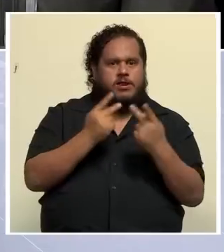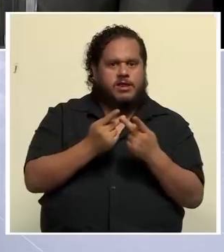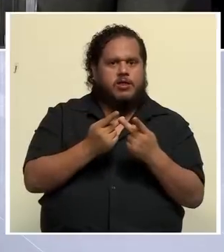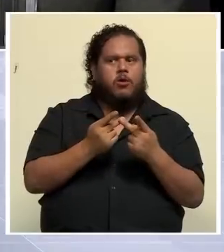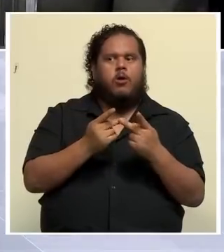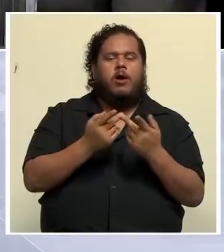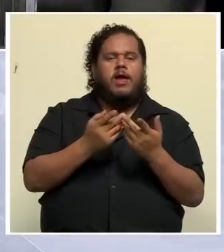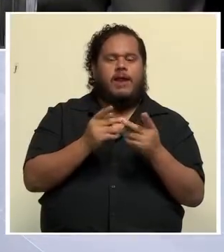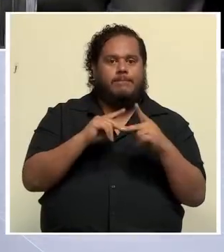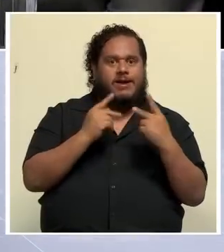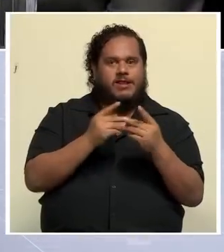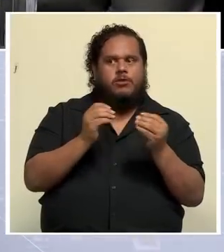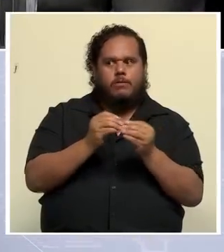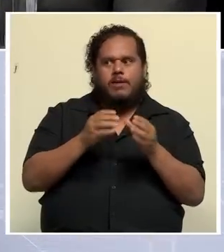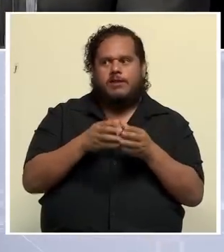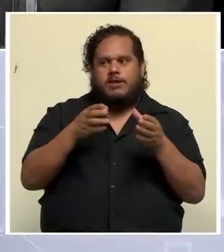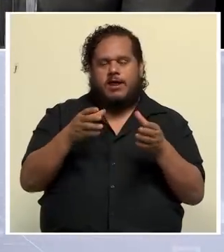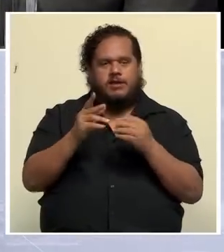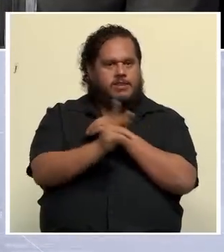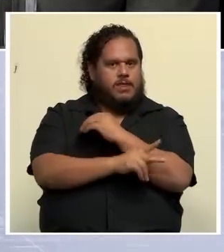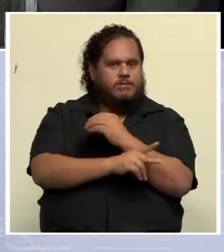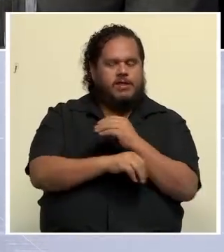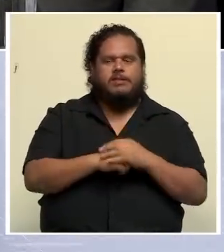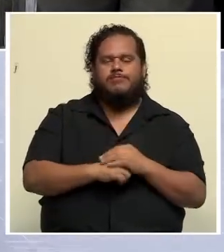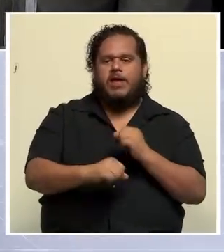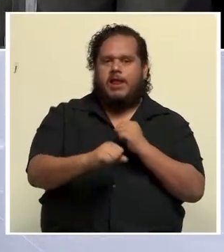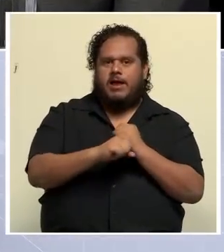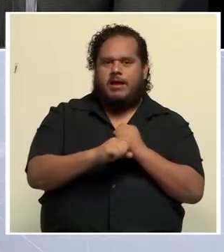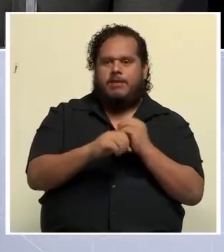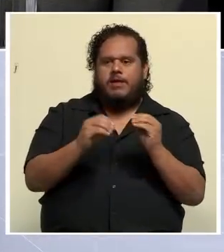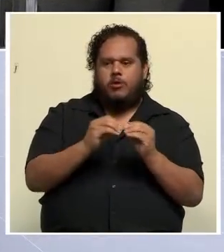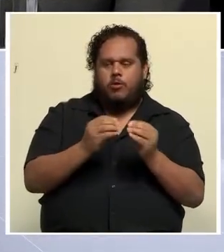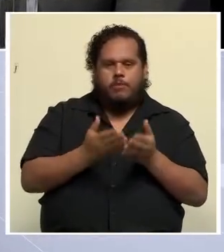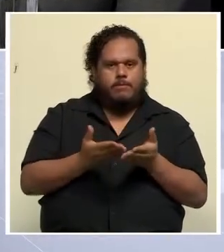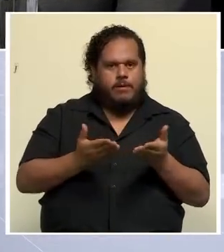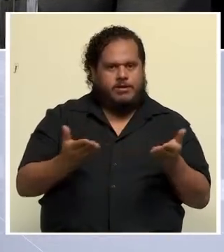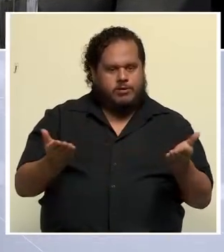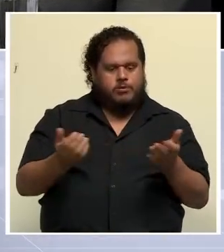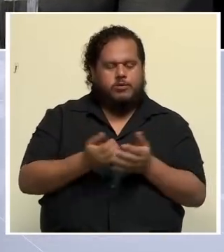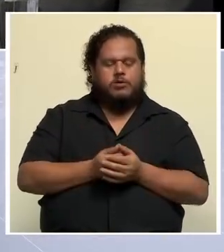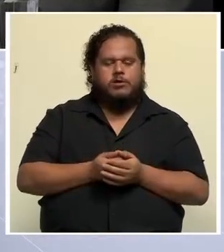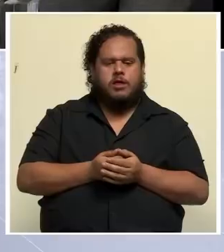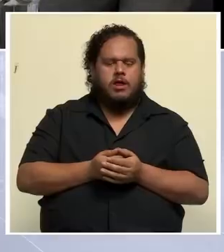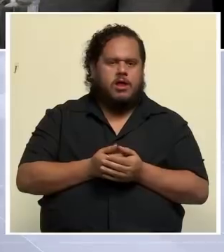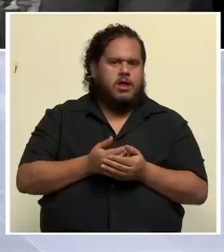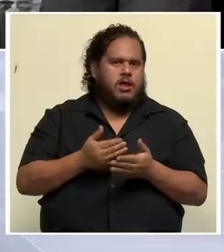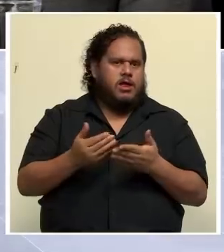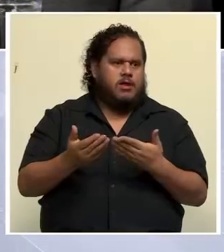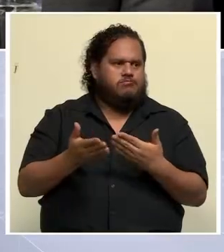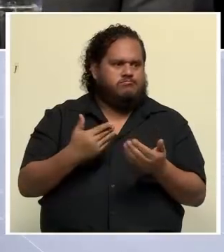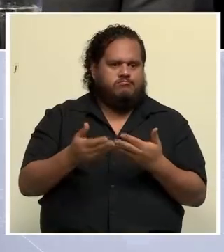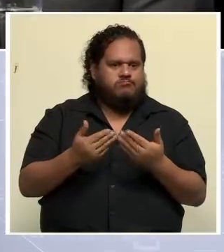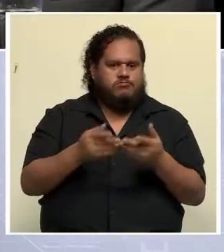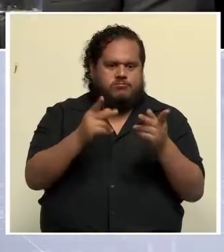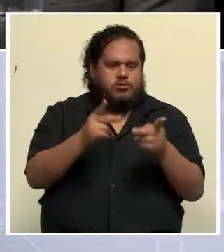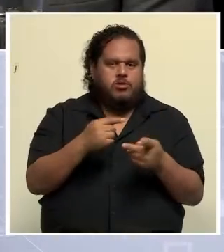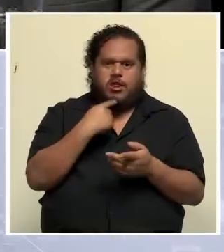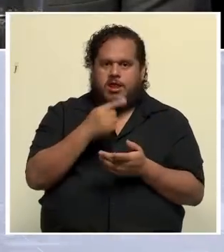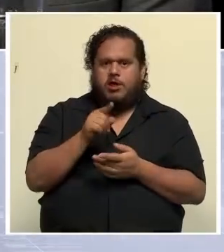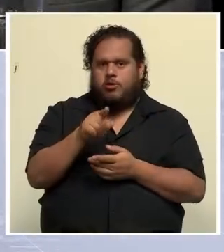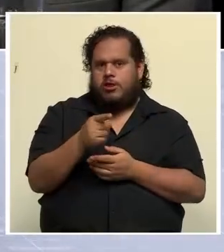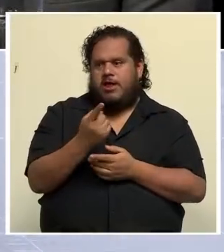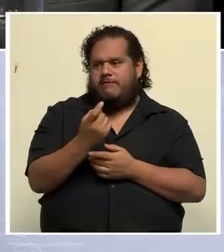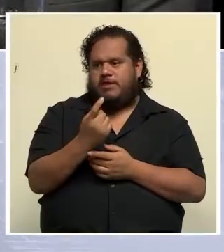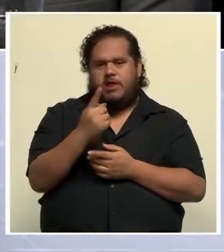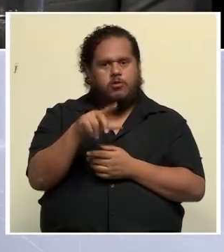más grande del país? ¿Es la campaña con más recursos? Cualquiera diría que usted ahora, faltando un